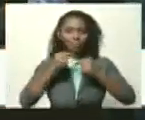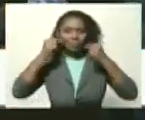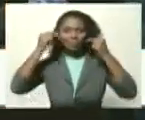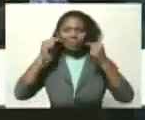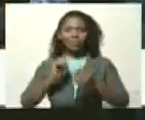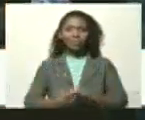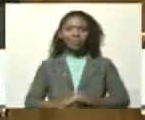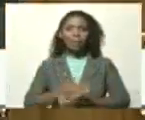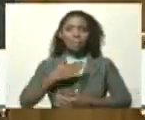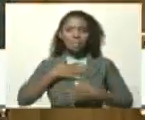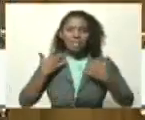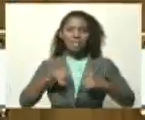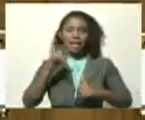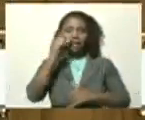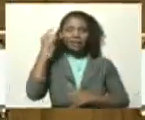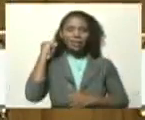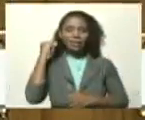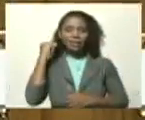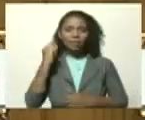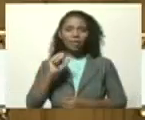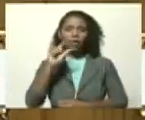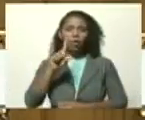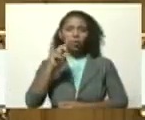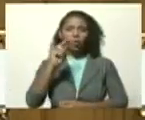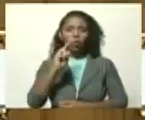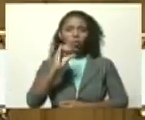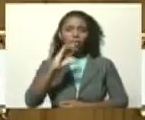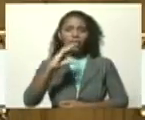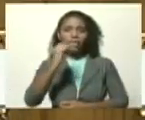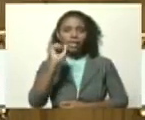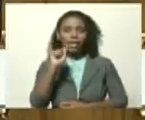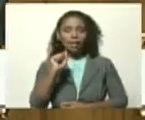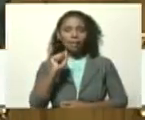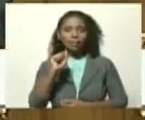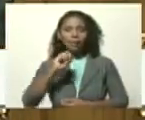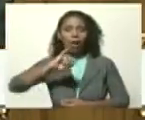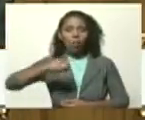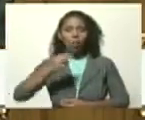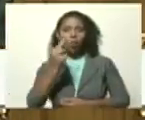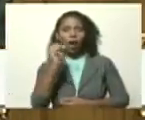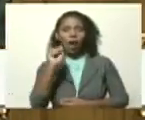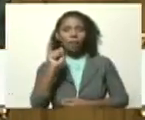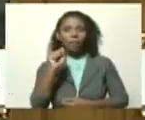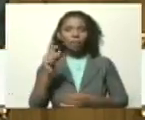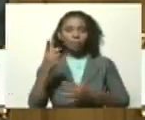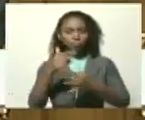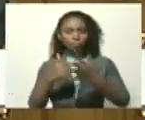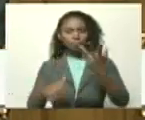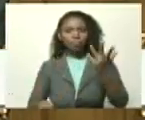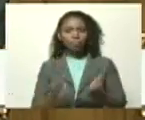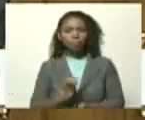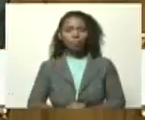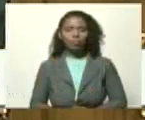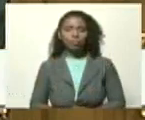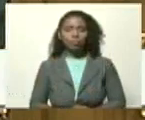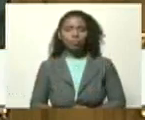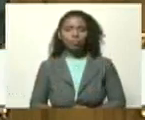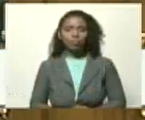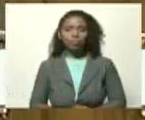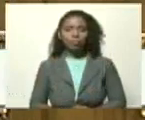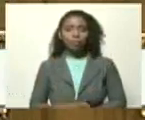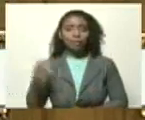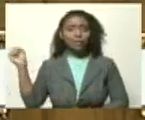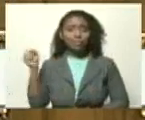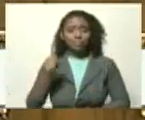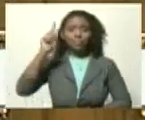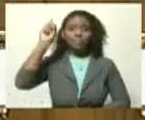de mi hija y de mis hijos, de Lucía, de Juan Pedro, de Matías y de Lucas Bantroy. Traigo